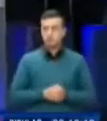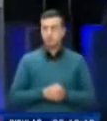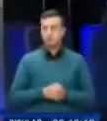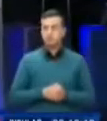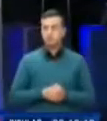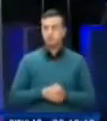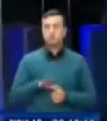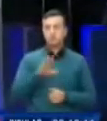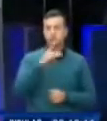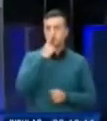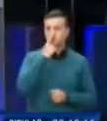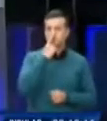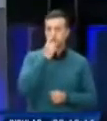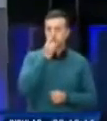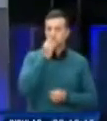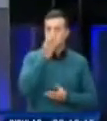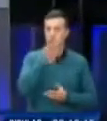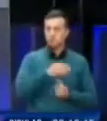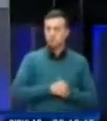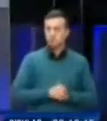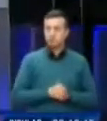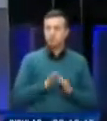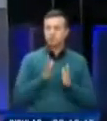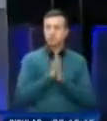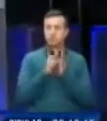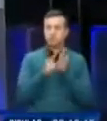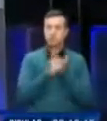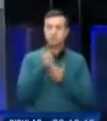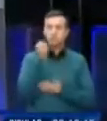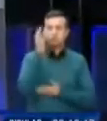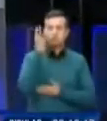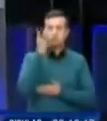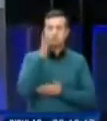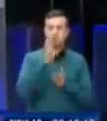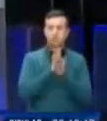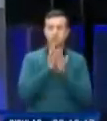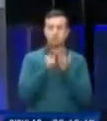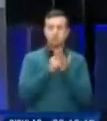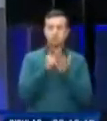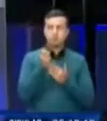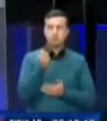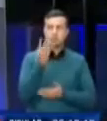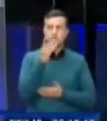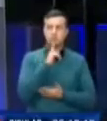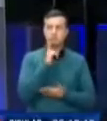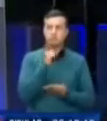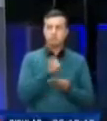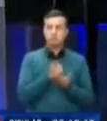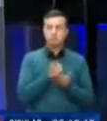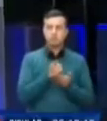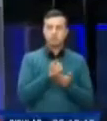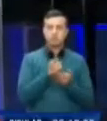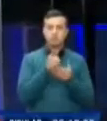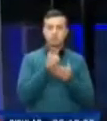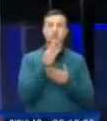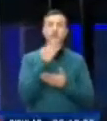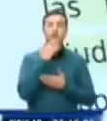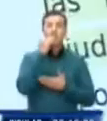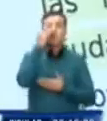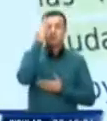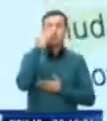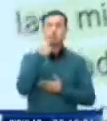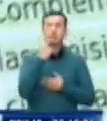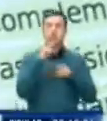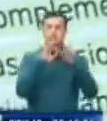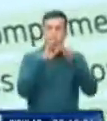interesante en aller o blanco en el río blanco lo que está ahí con amarillo se dice